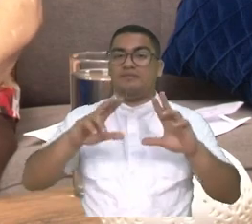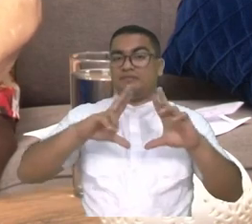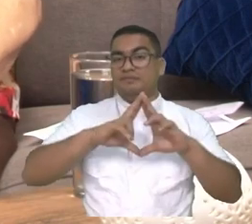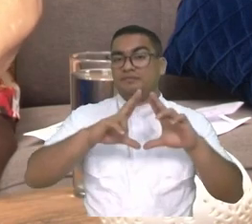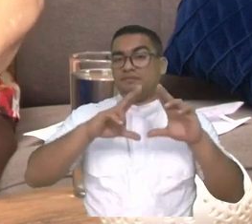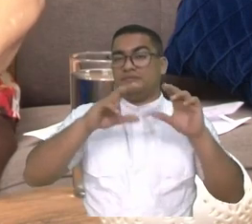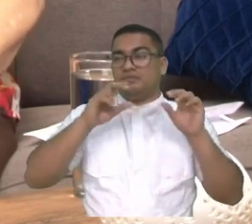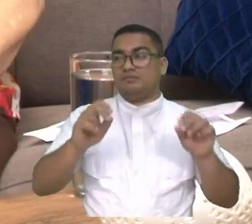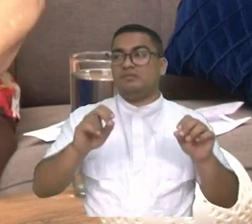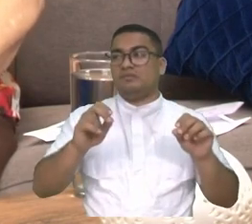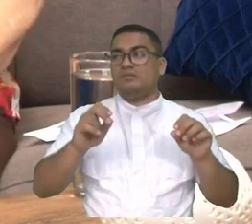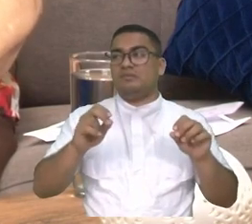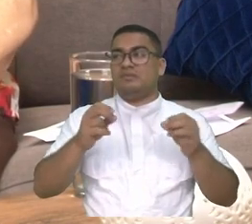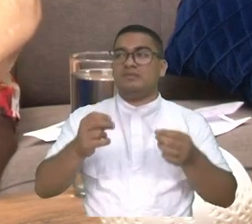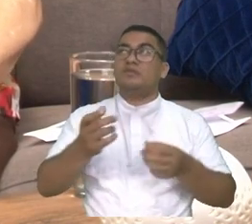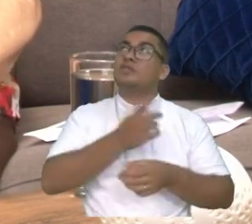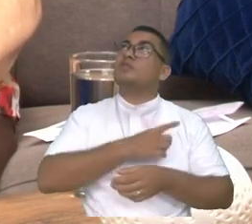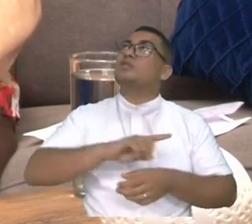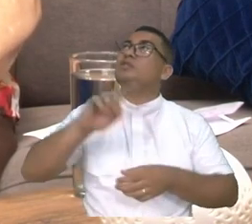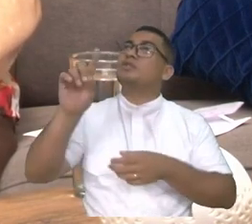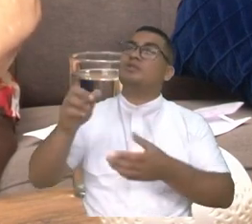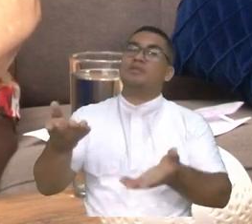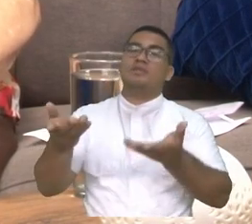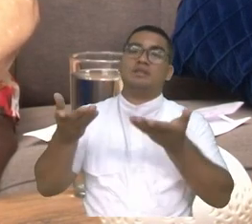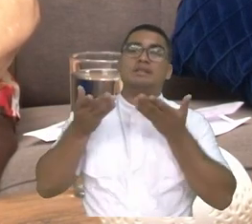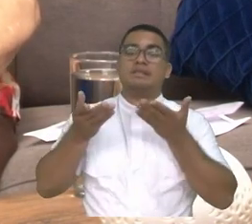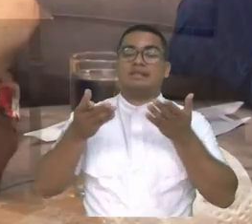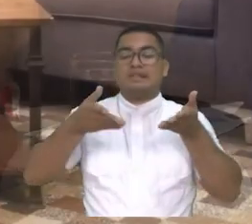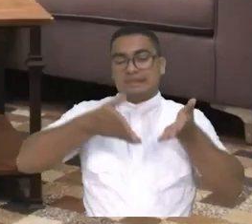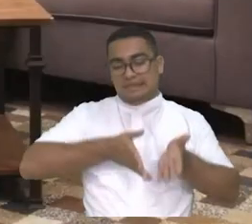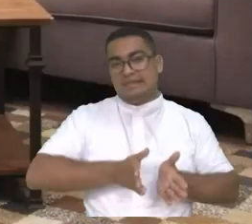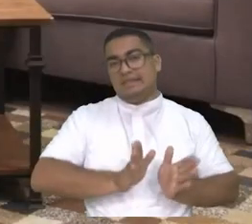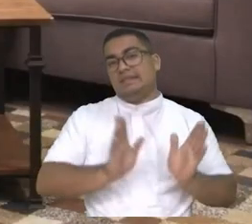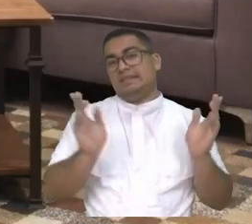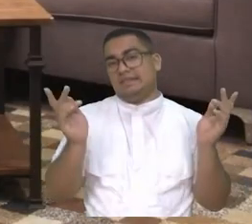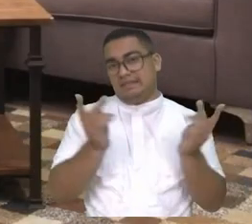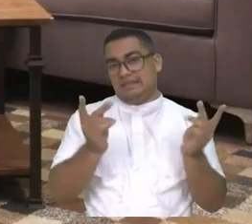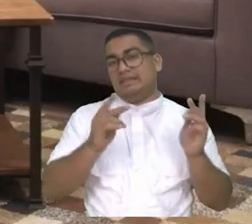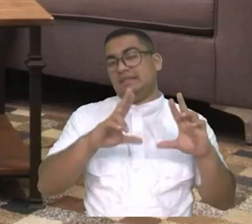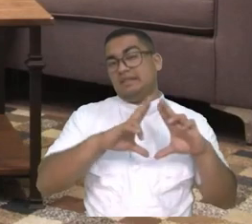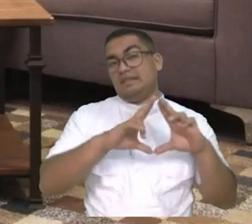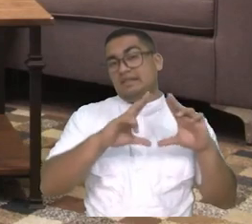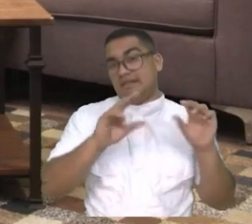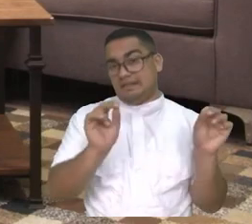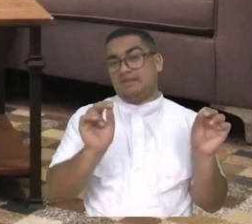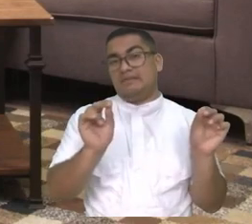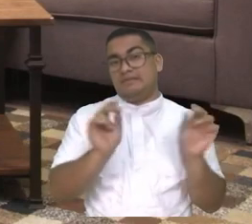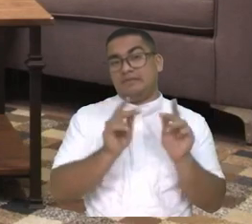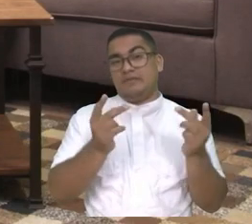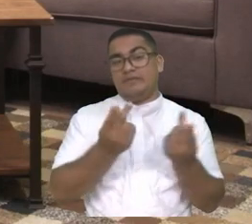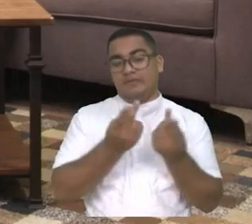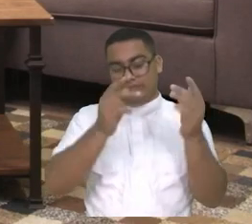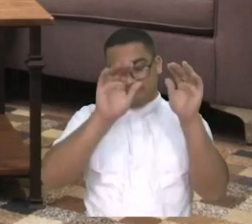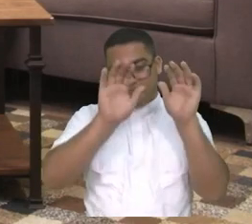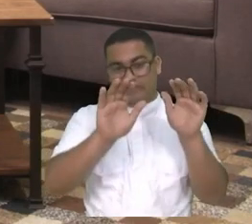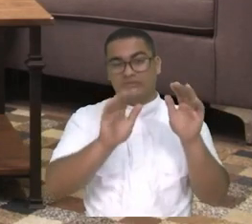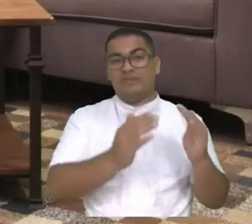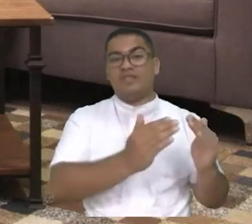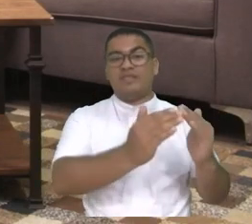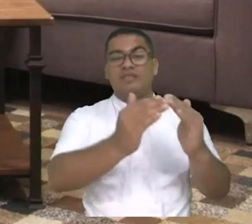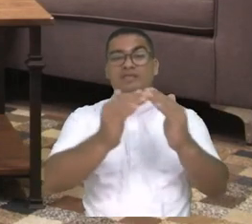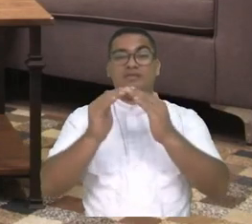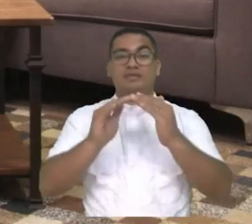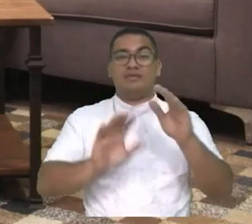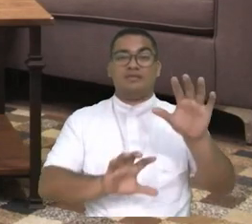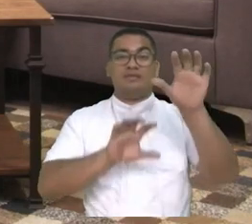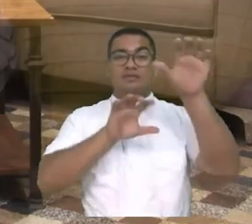que fue quien nos lo dio Dios a que naciera en este pueblito bendecido. León hoy